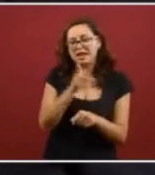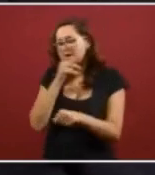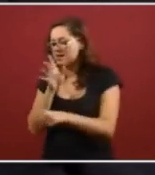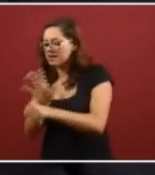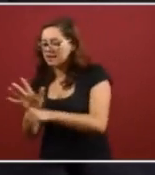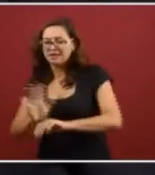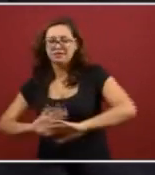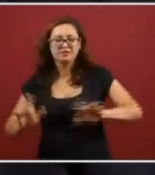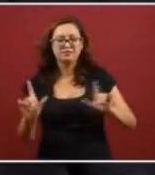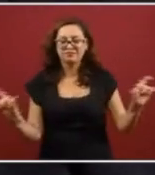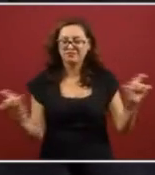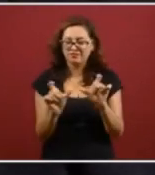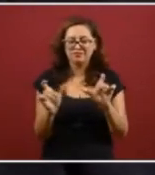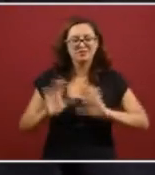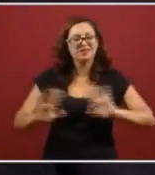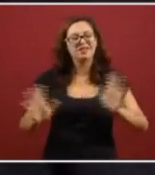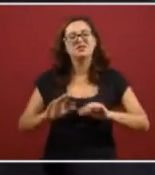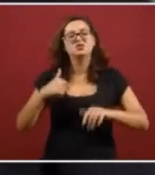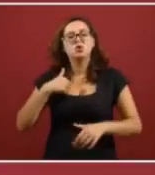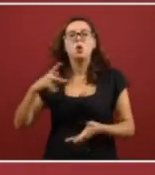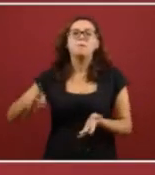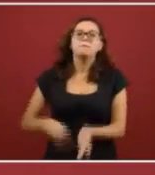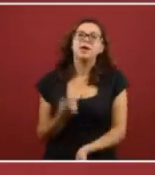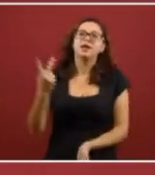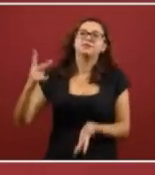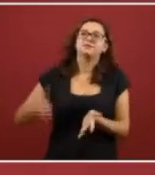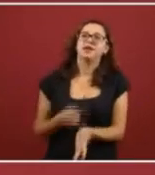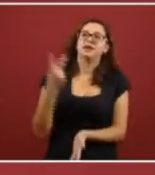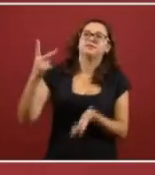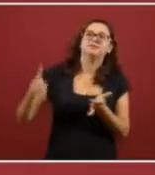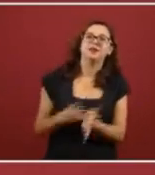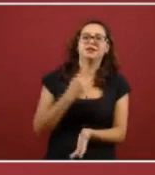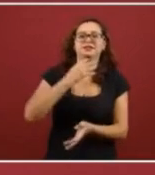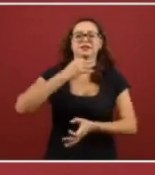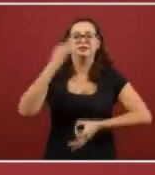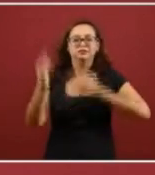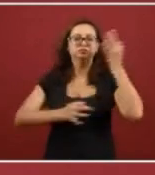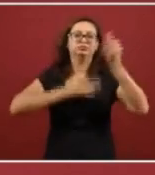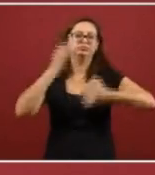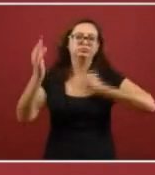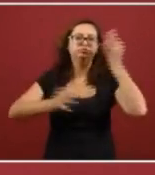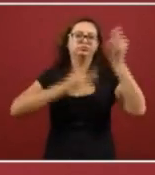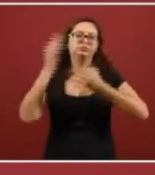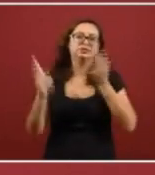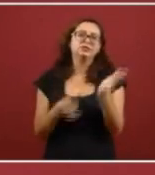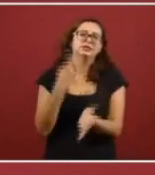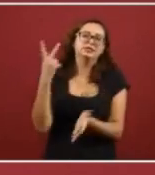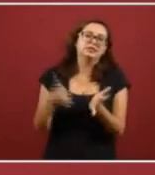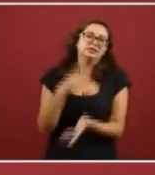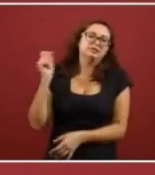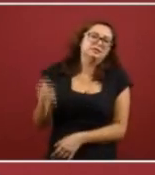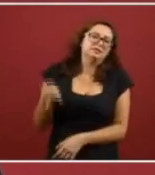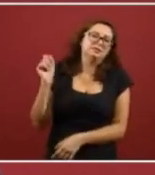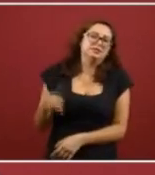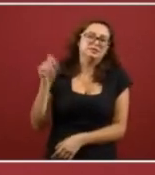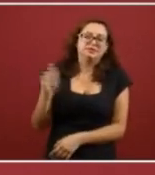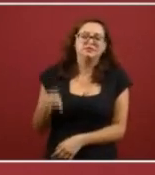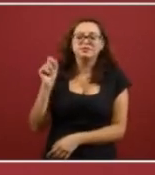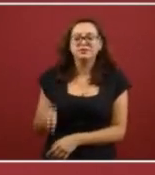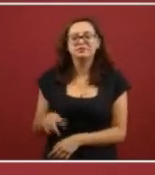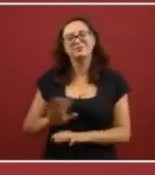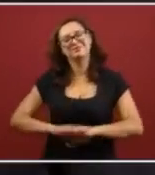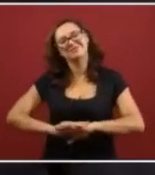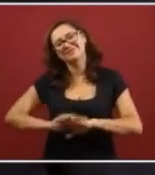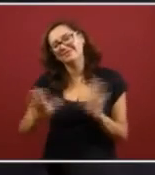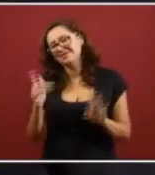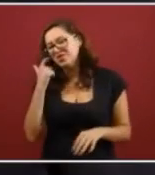one, propaganda or publicity. I don't want to keep repeating ser retórico, or be rhetorical. Mucho menos